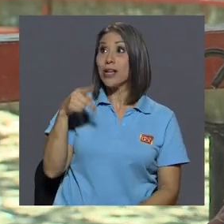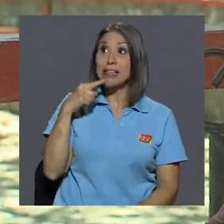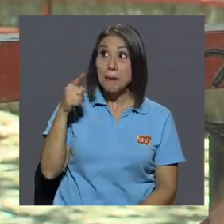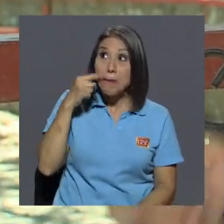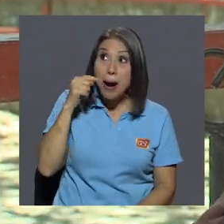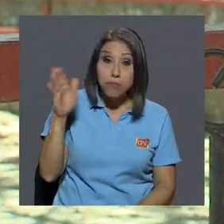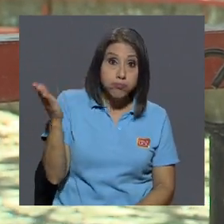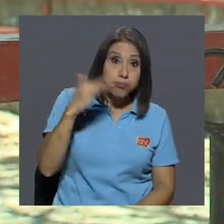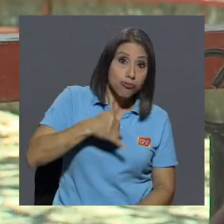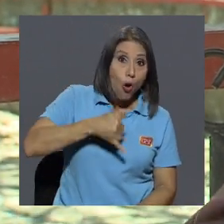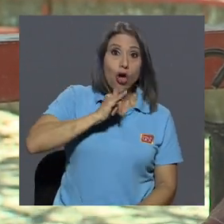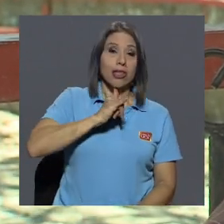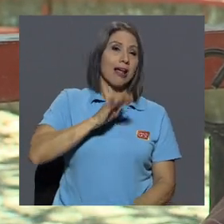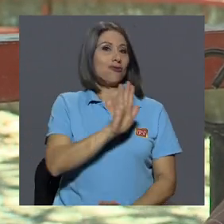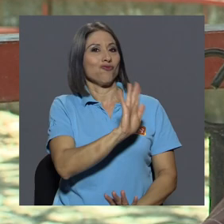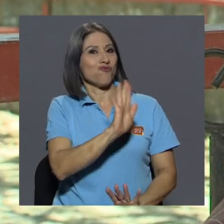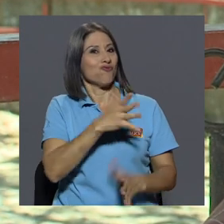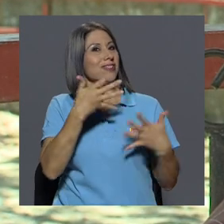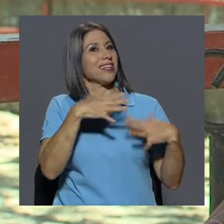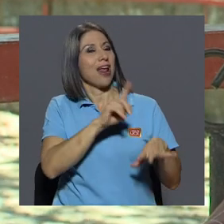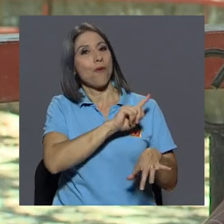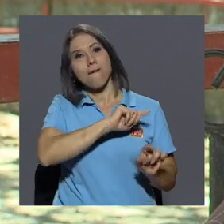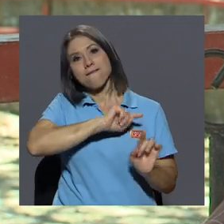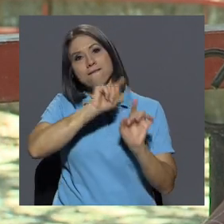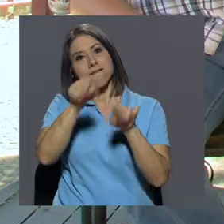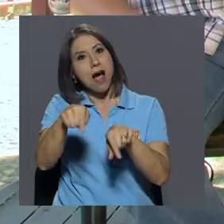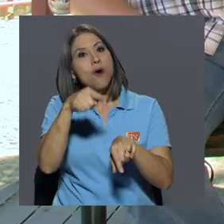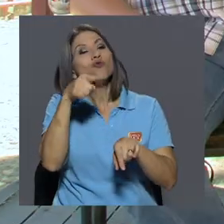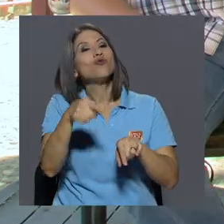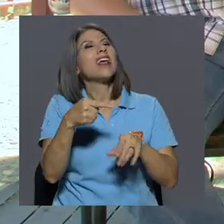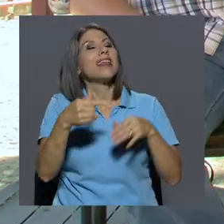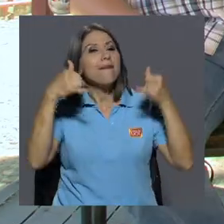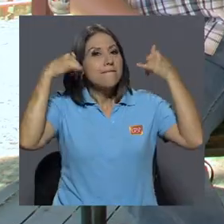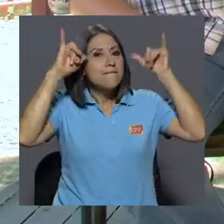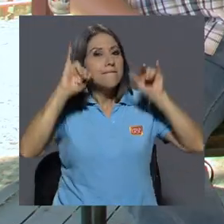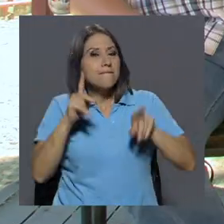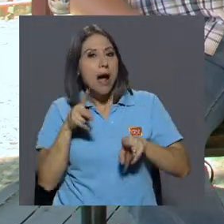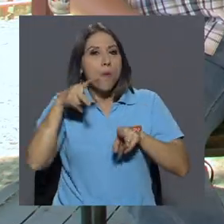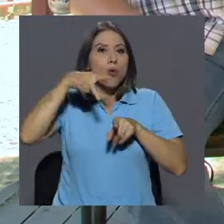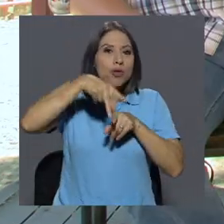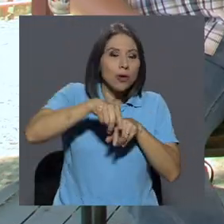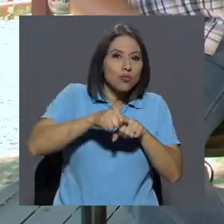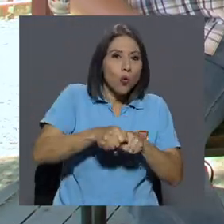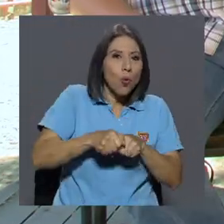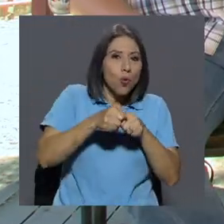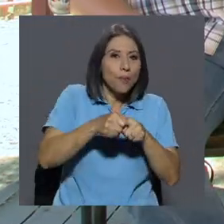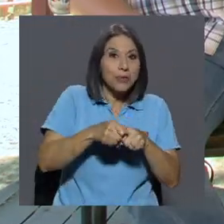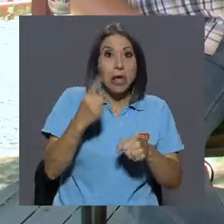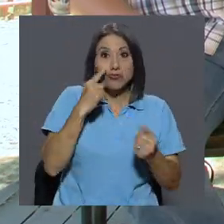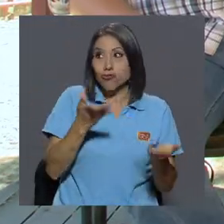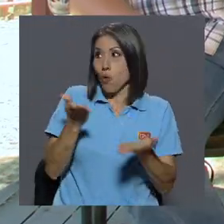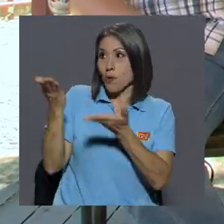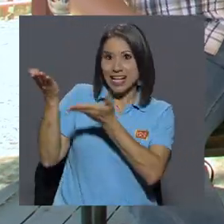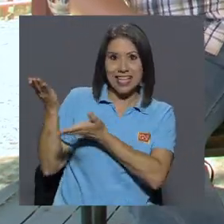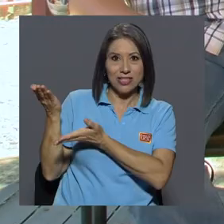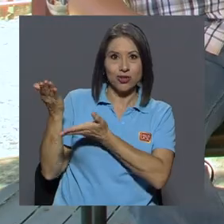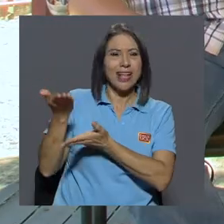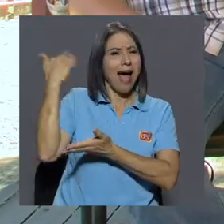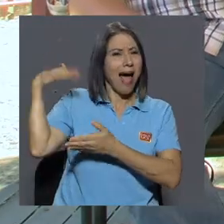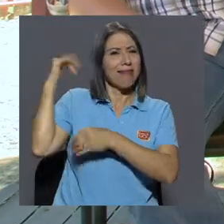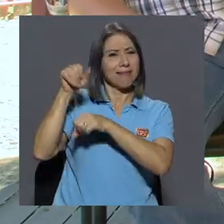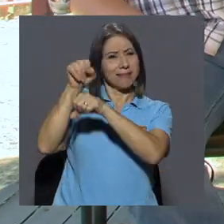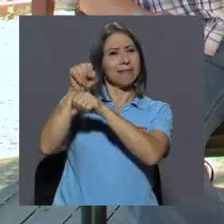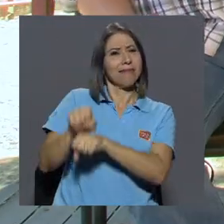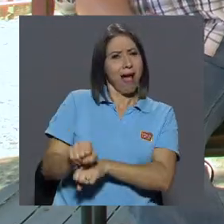no. Vamos porque usted va a montar un toro. Y estaban los toros como están estos. Antes se acostumbraba a